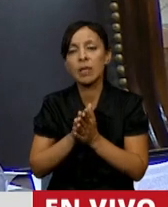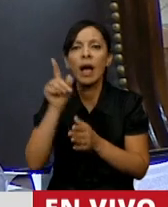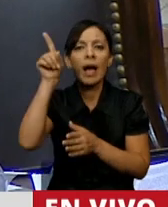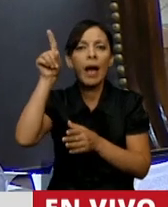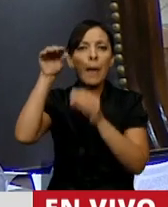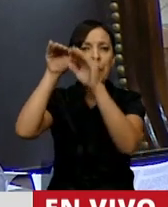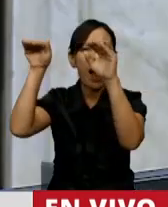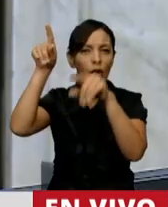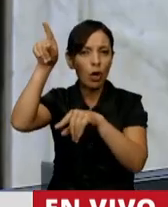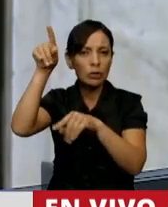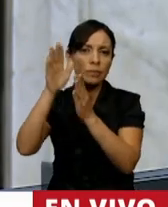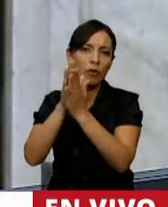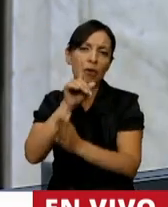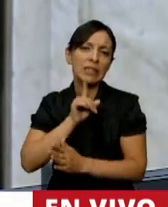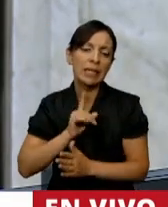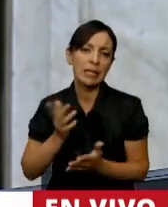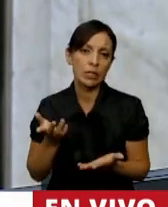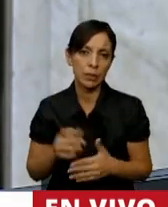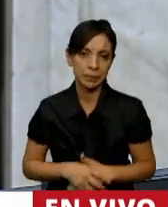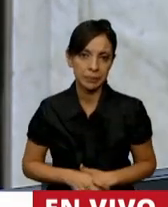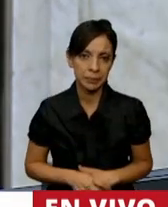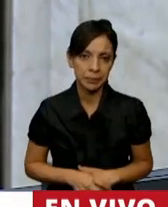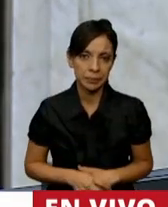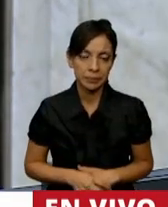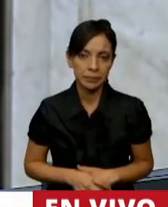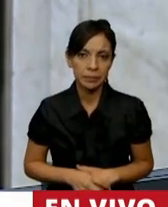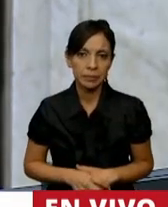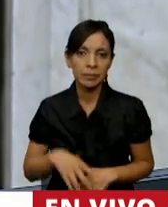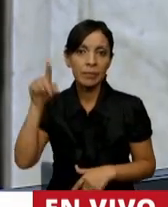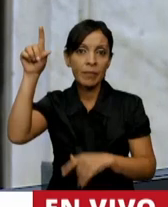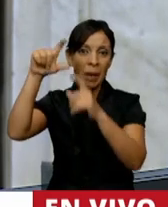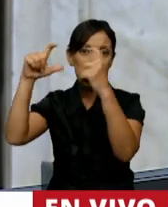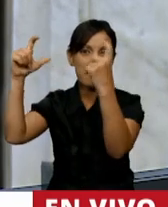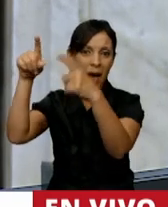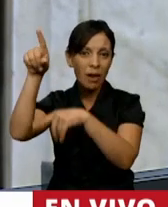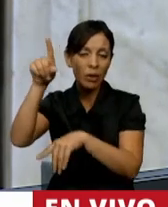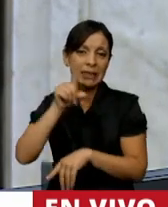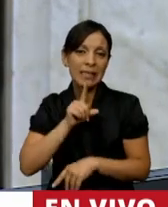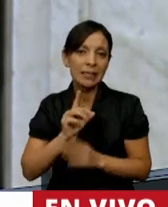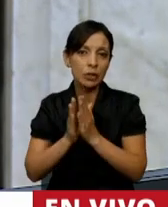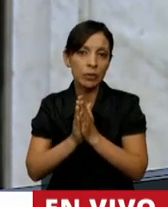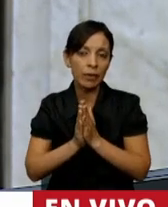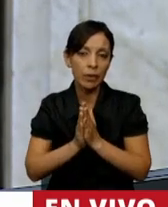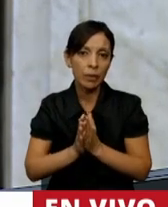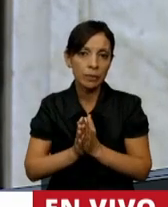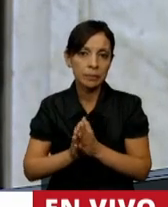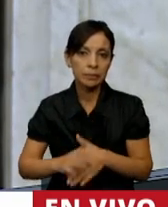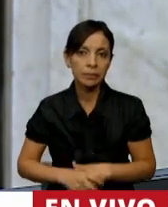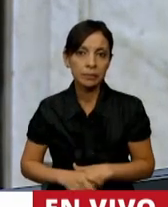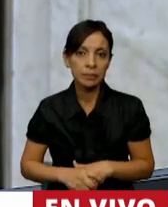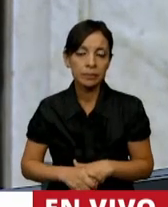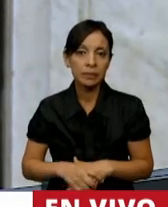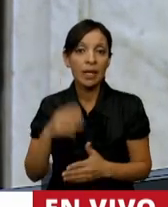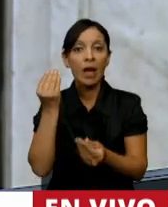palcos silencio, por favor. En los palcos les pido silencio, por favor. A